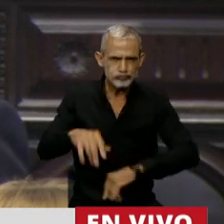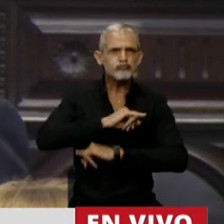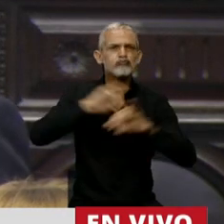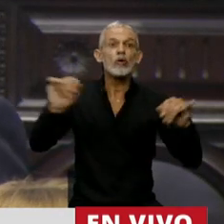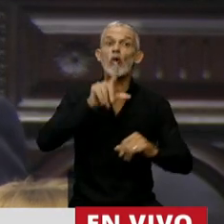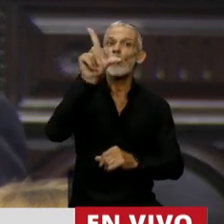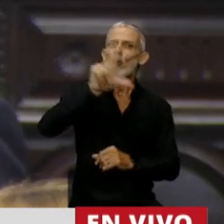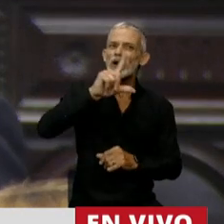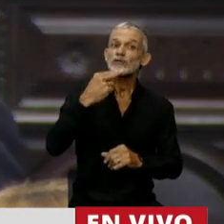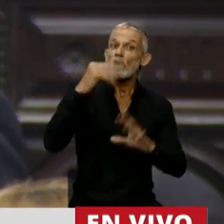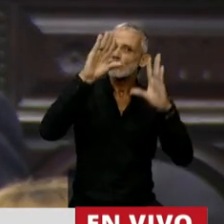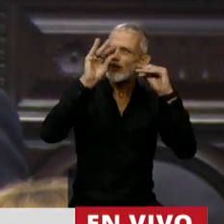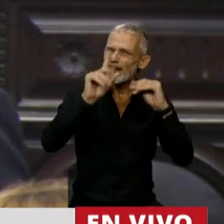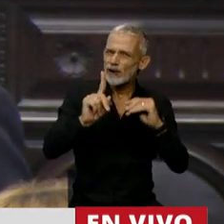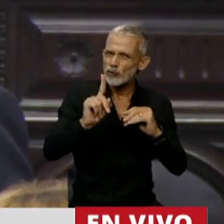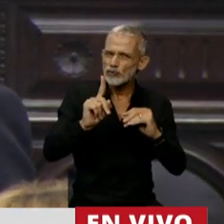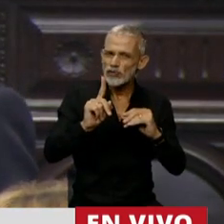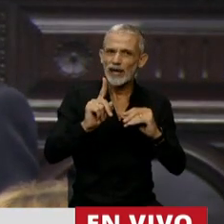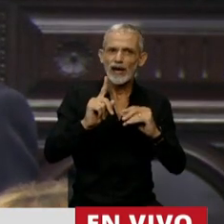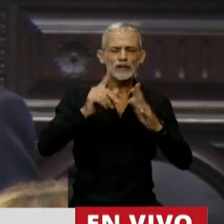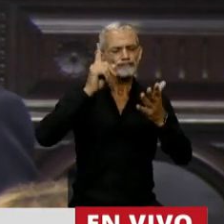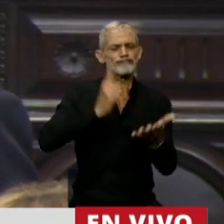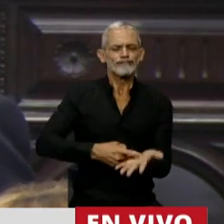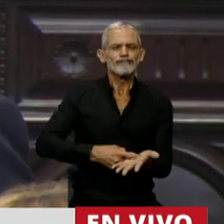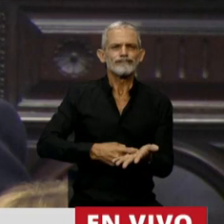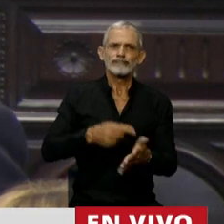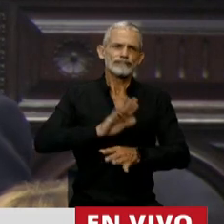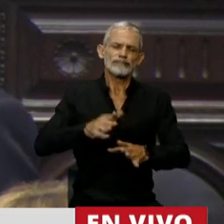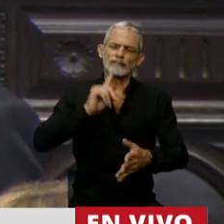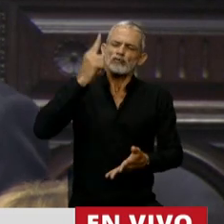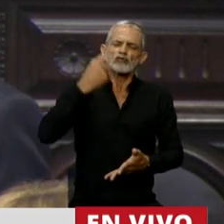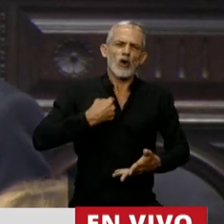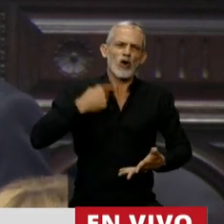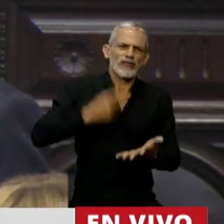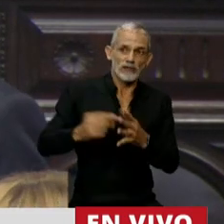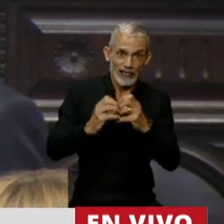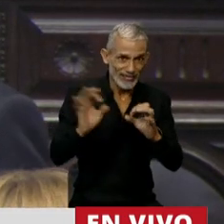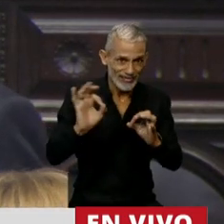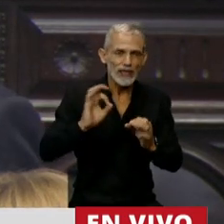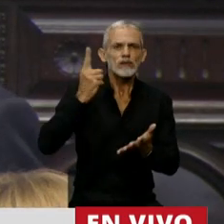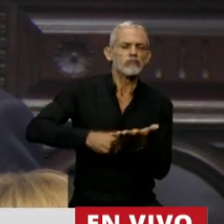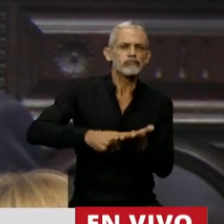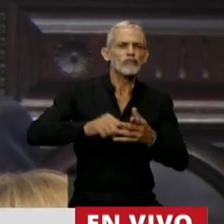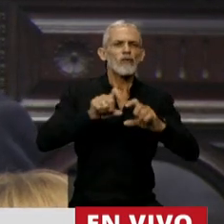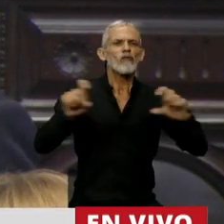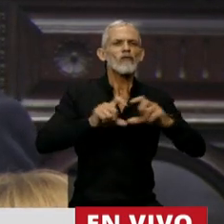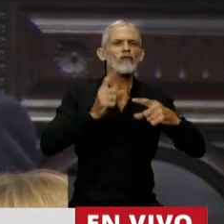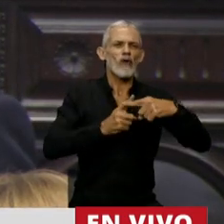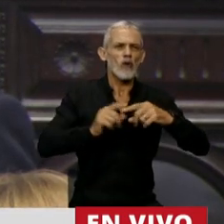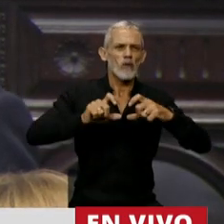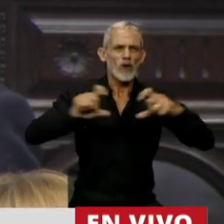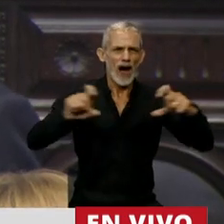un lunes a las 11 de la noche, decidiendo de forma unilateral la fórmula que se iba a